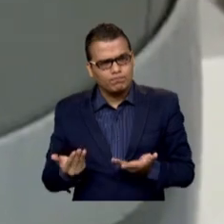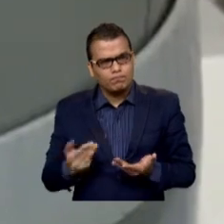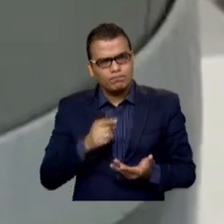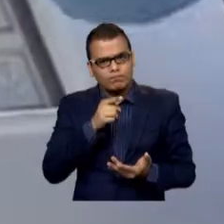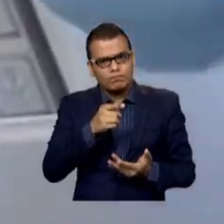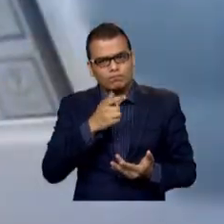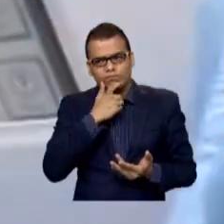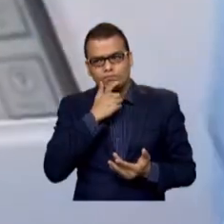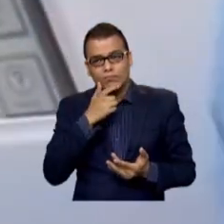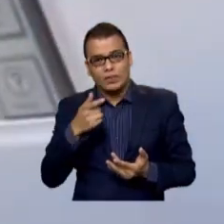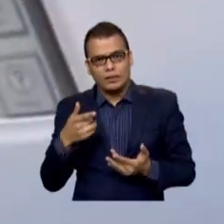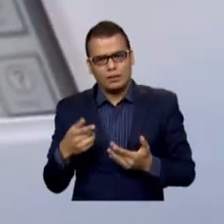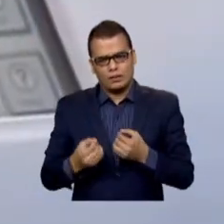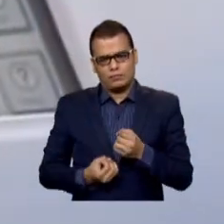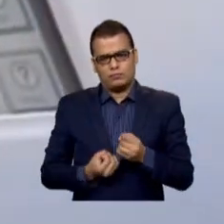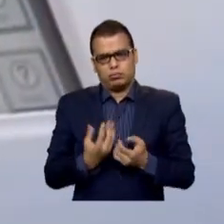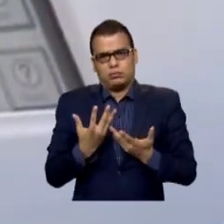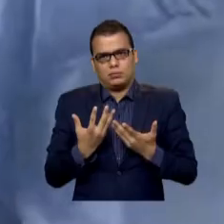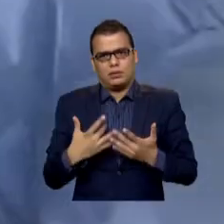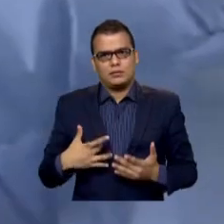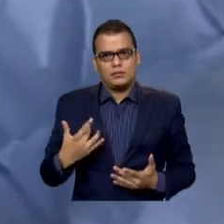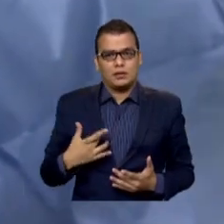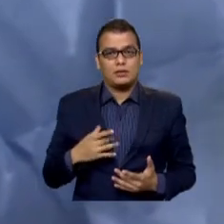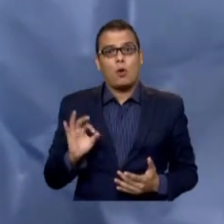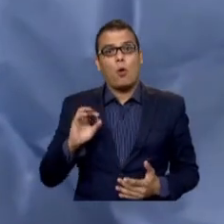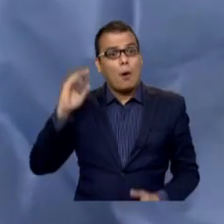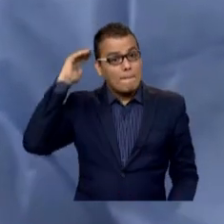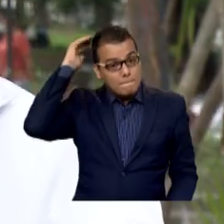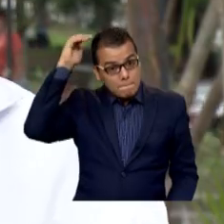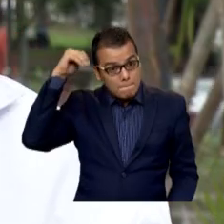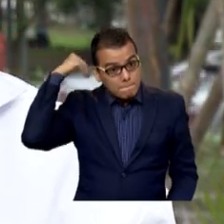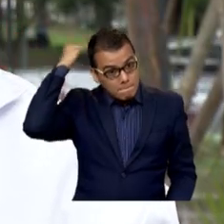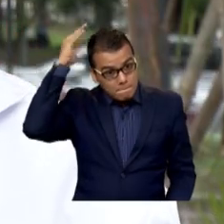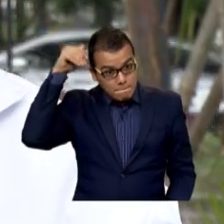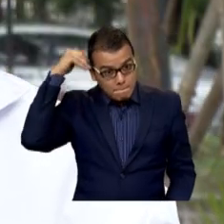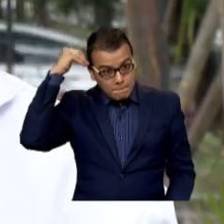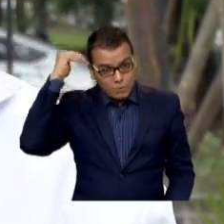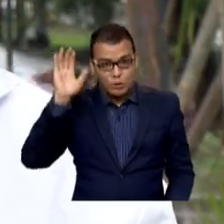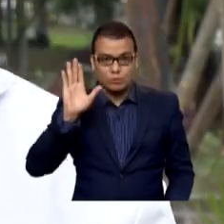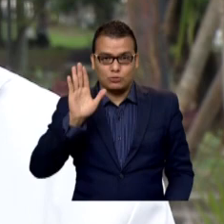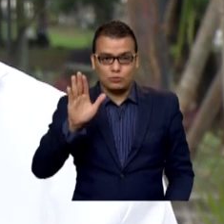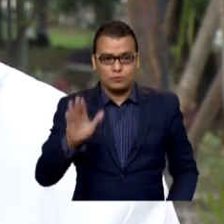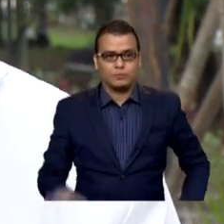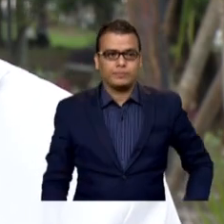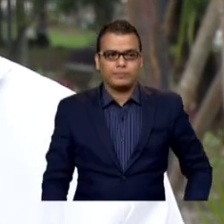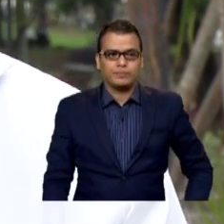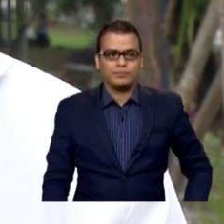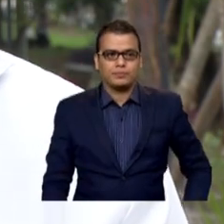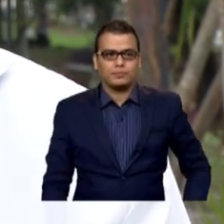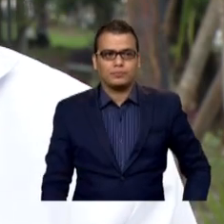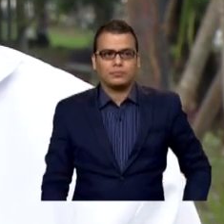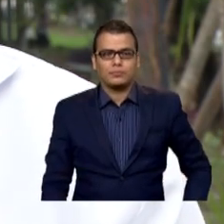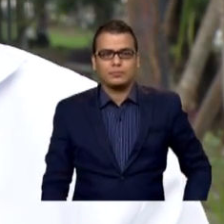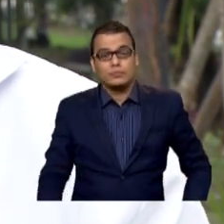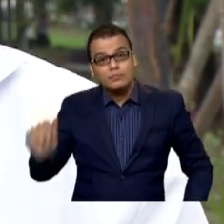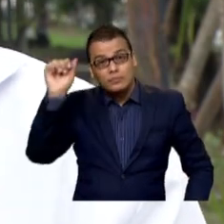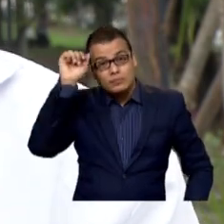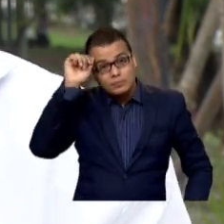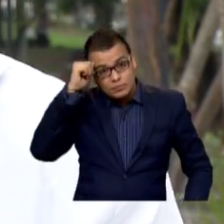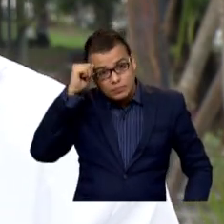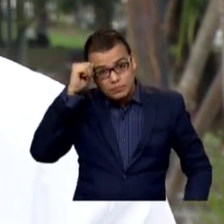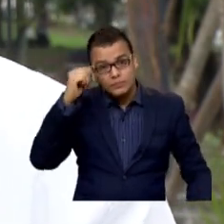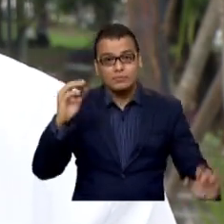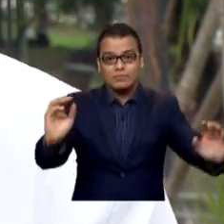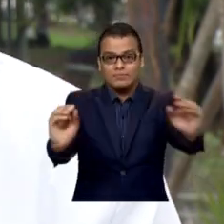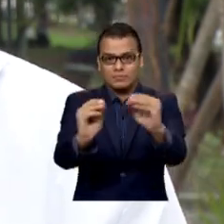en un paciente sintomático, es una muestra positiva en un paciente sintomático o una muestra positiva en un asintomático. Recordemos que también